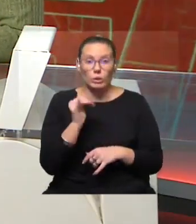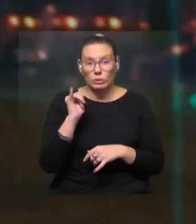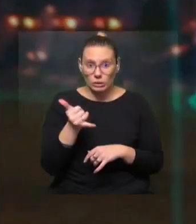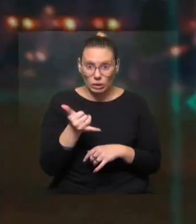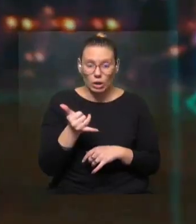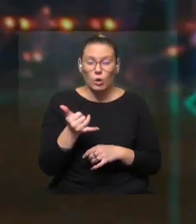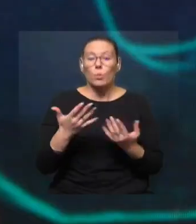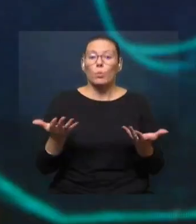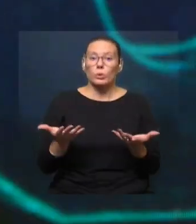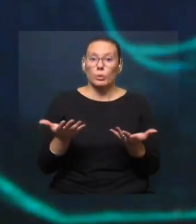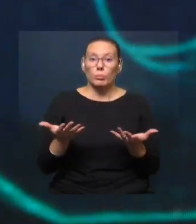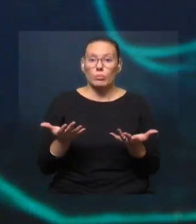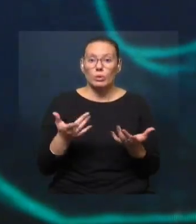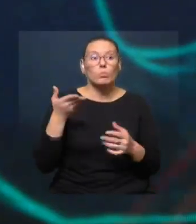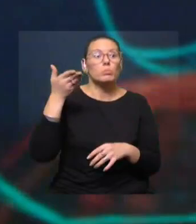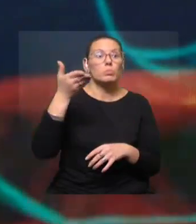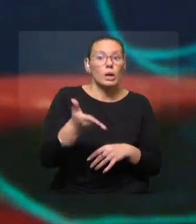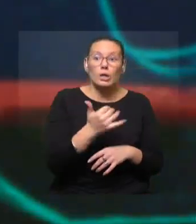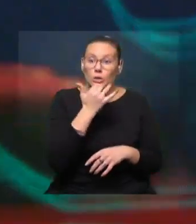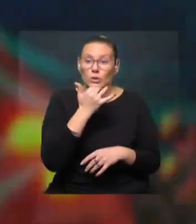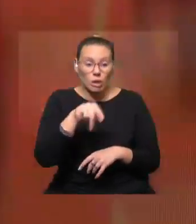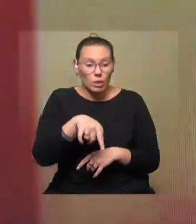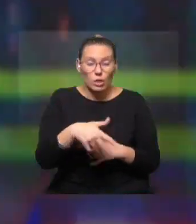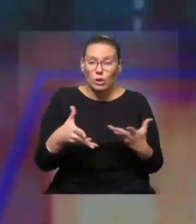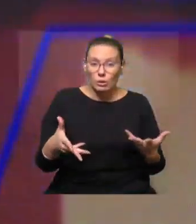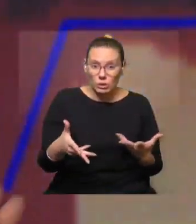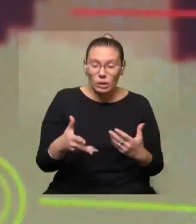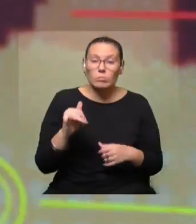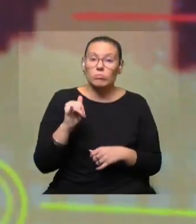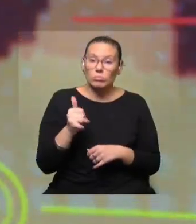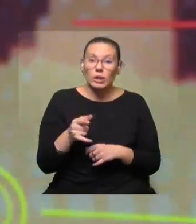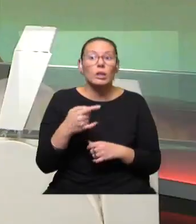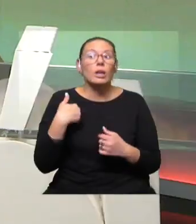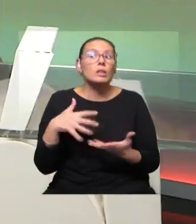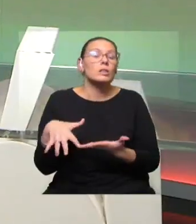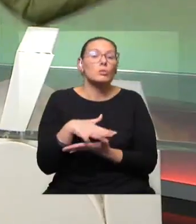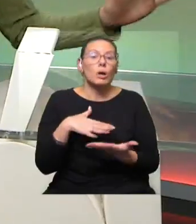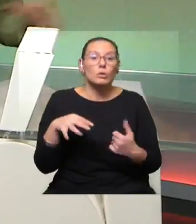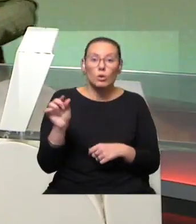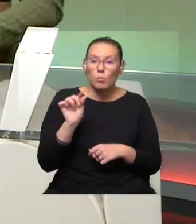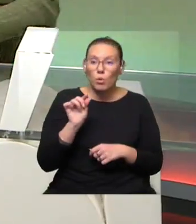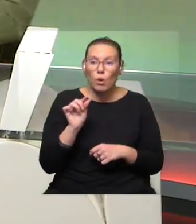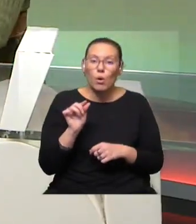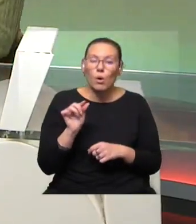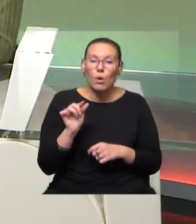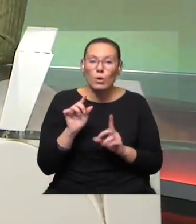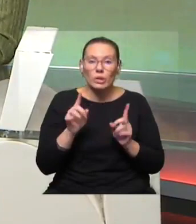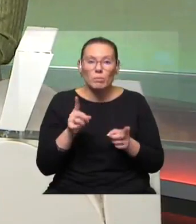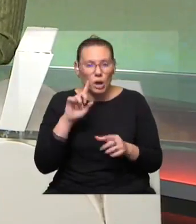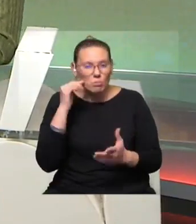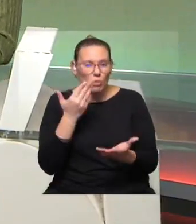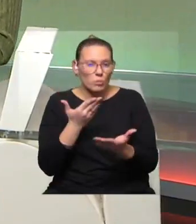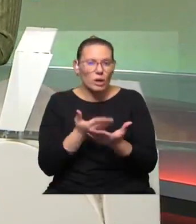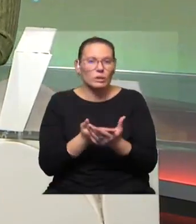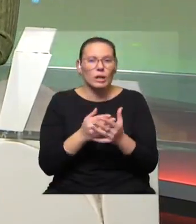no cuando uno va y no sabe a dónde parar es un poquito más en la propuesta